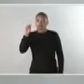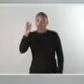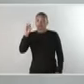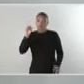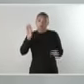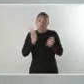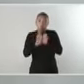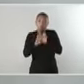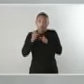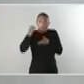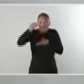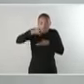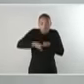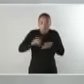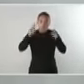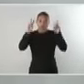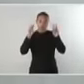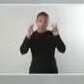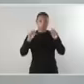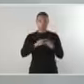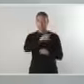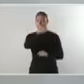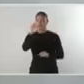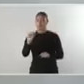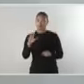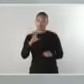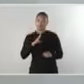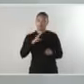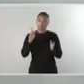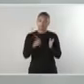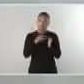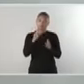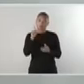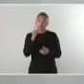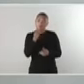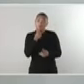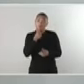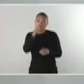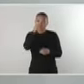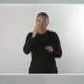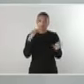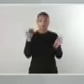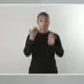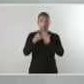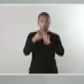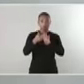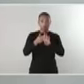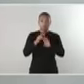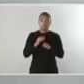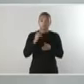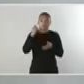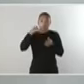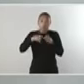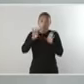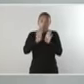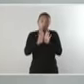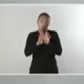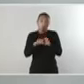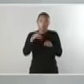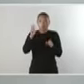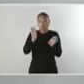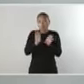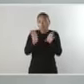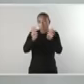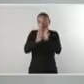abundar en el tema posteriormente habrá otro minuto para una contra réplica o bien para cerrar el tema